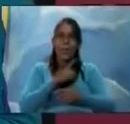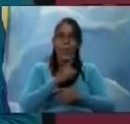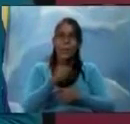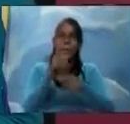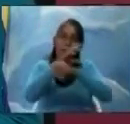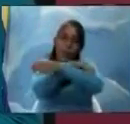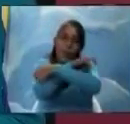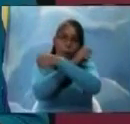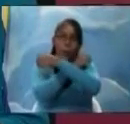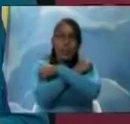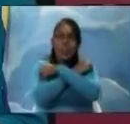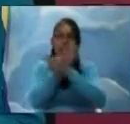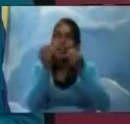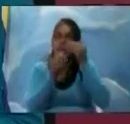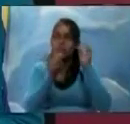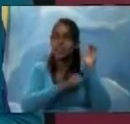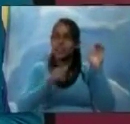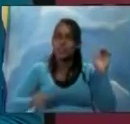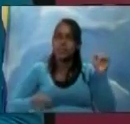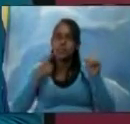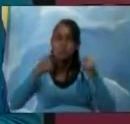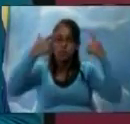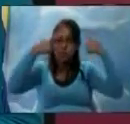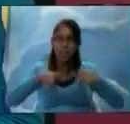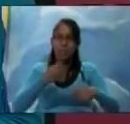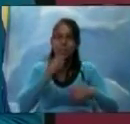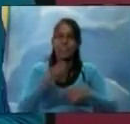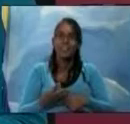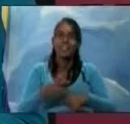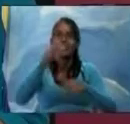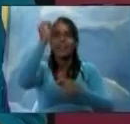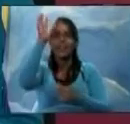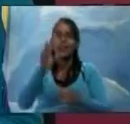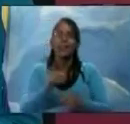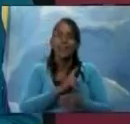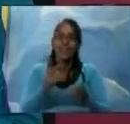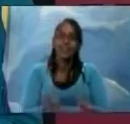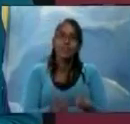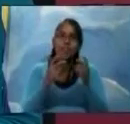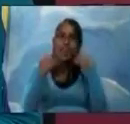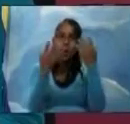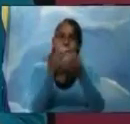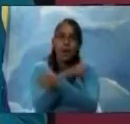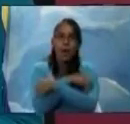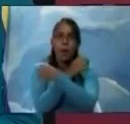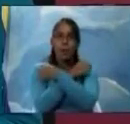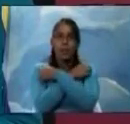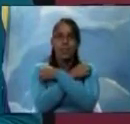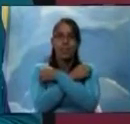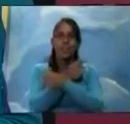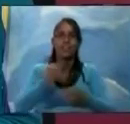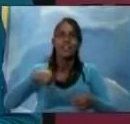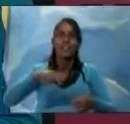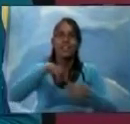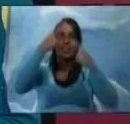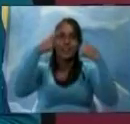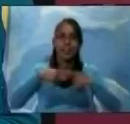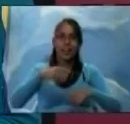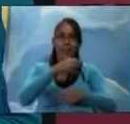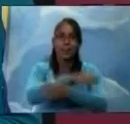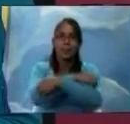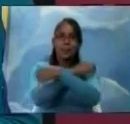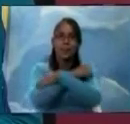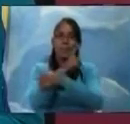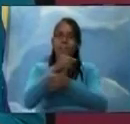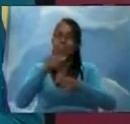Las ovejas, como el Señor dice, yo soy el buen pastor, y su vida da por las ovejas, ¿verdad? Nosotros somos las ovejas del